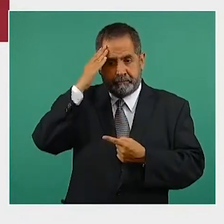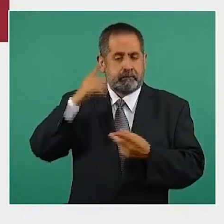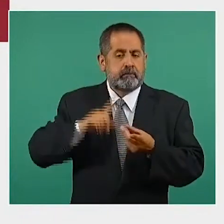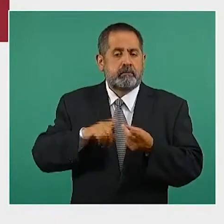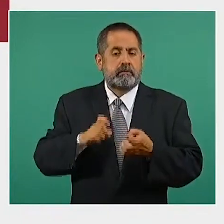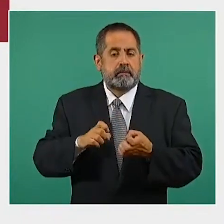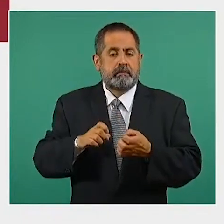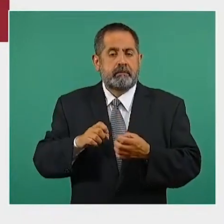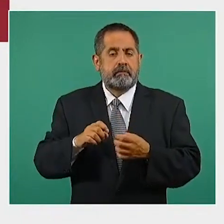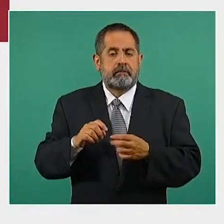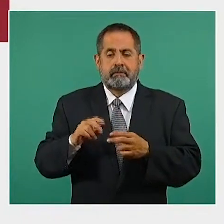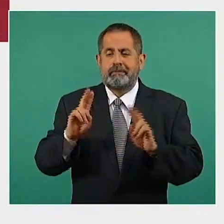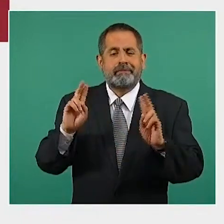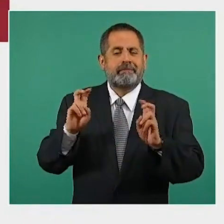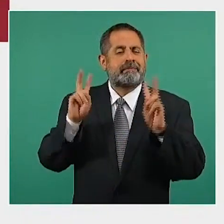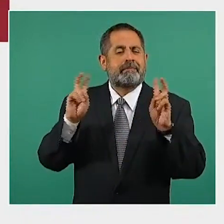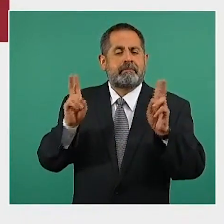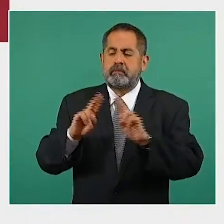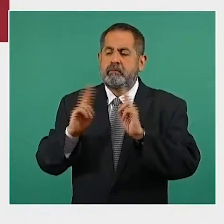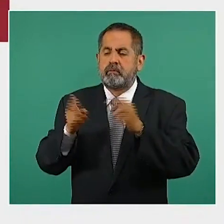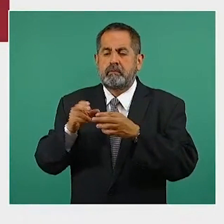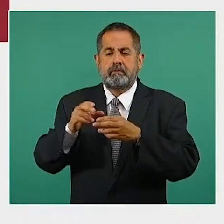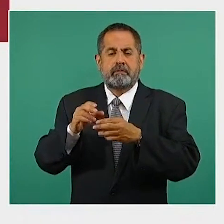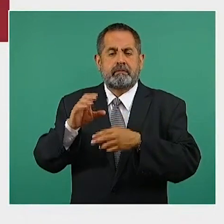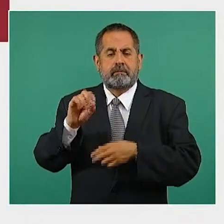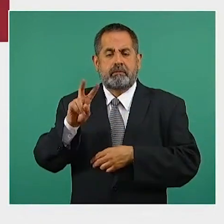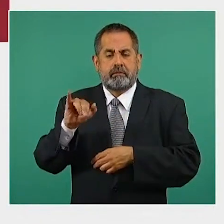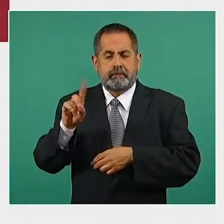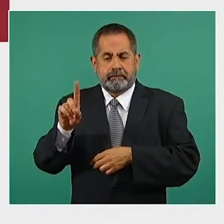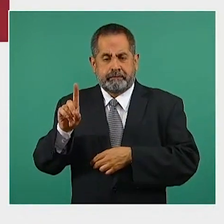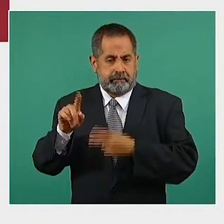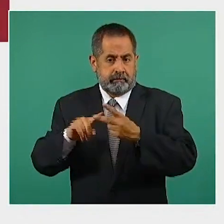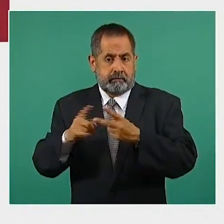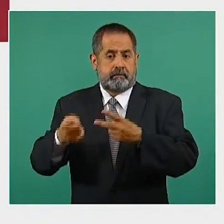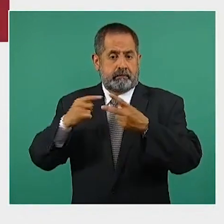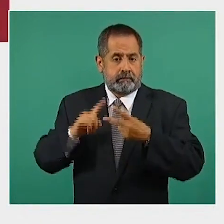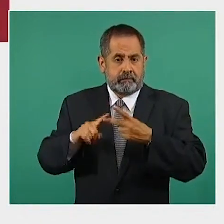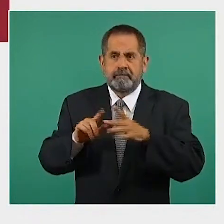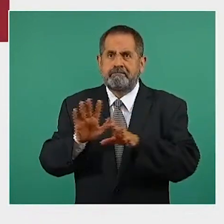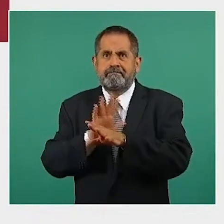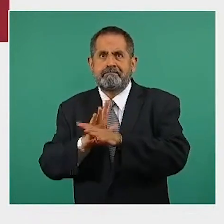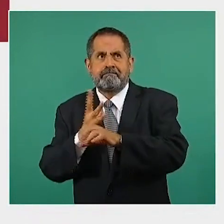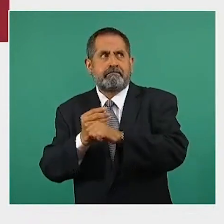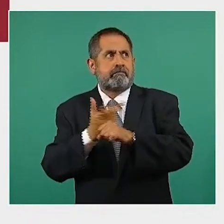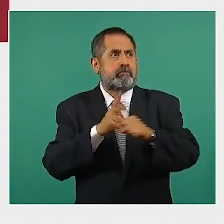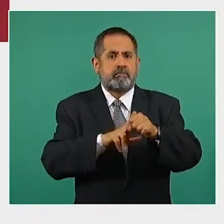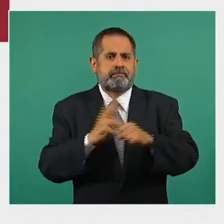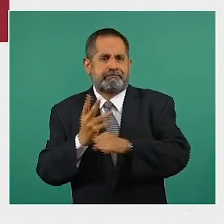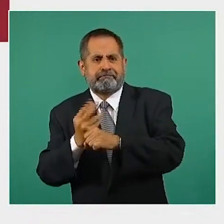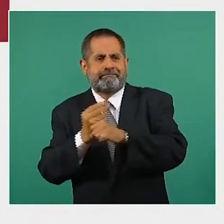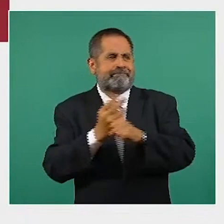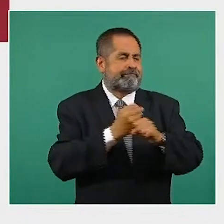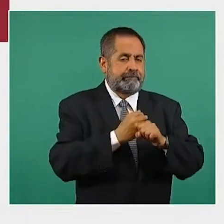las unidades COVID y de la reconversión hospitalaria, justamente, que identificó